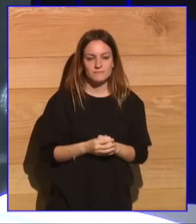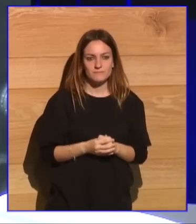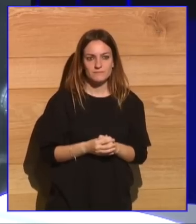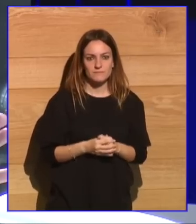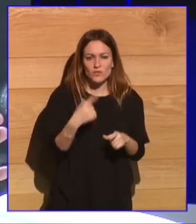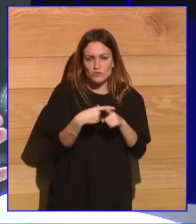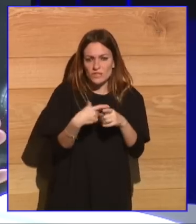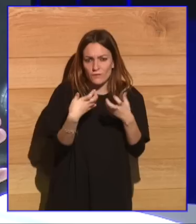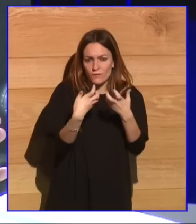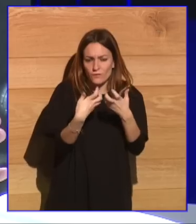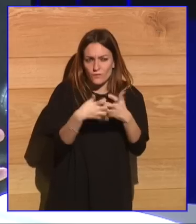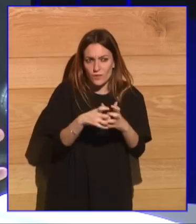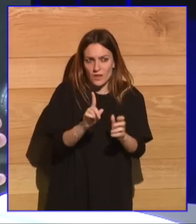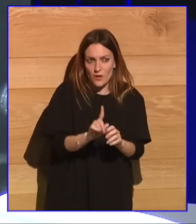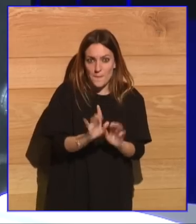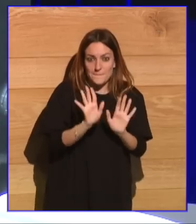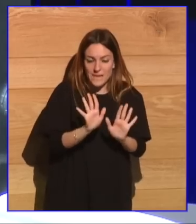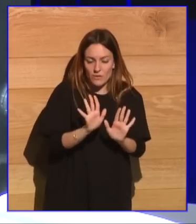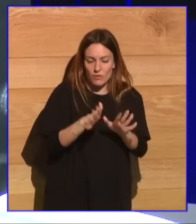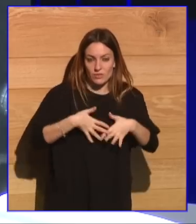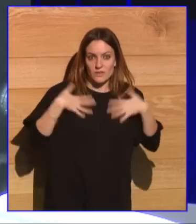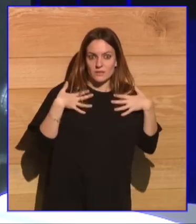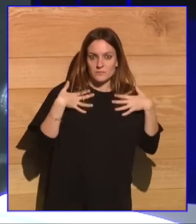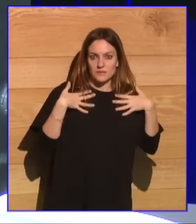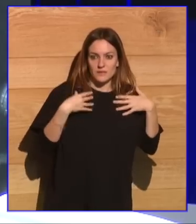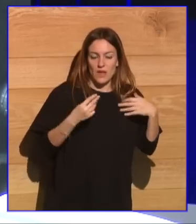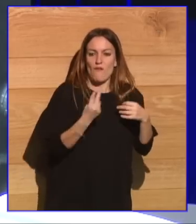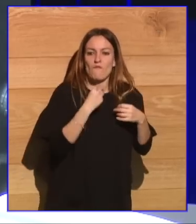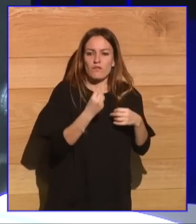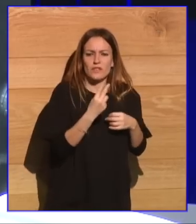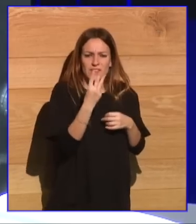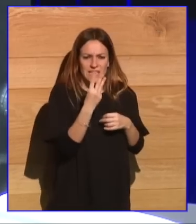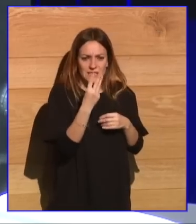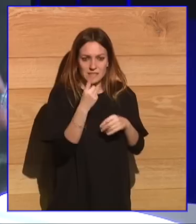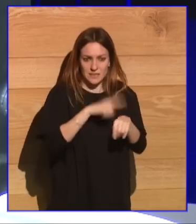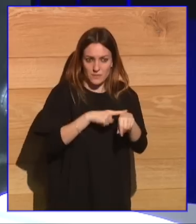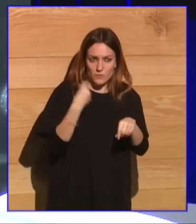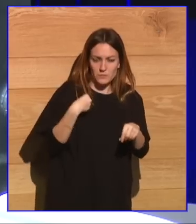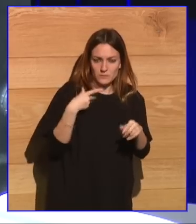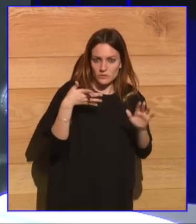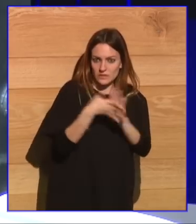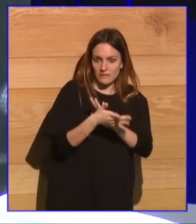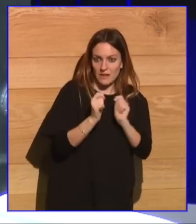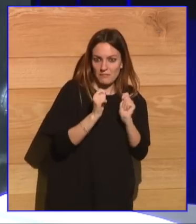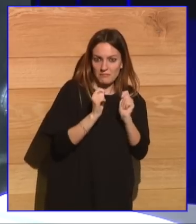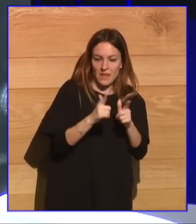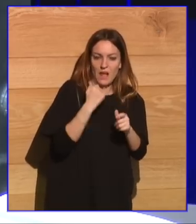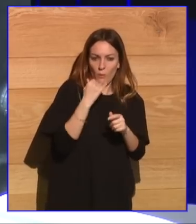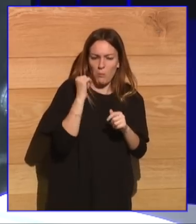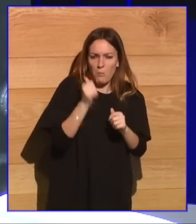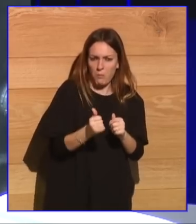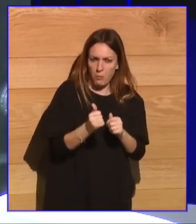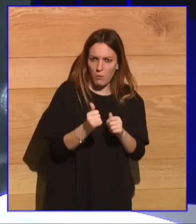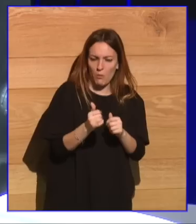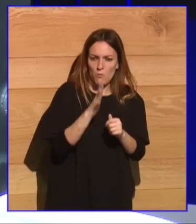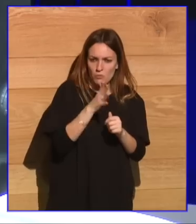deberían funcionar jamás y que de repente simplemente porque hay tres voces a la vez sin entenderse acaba adquiriendo una extraña riqueza que